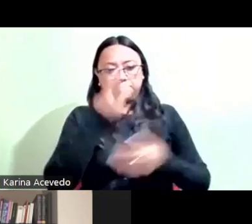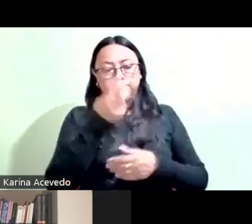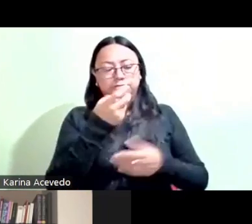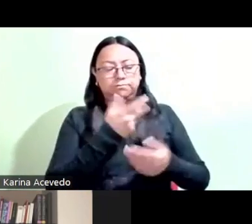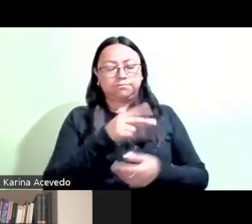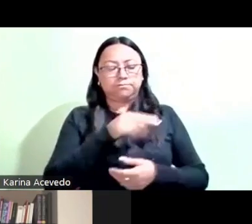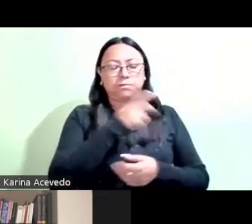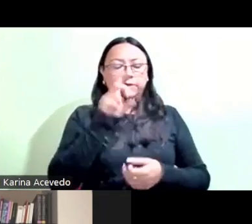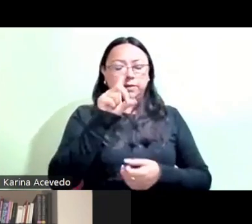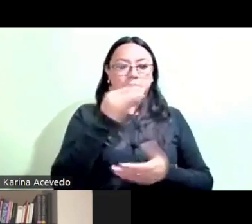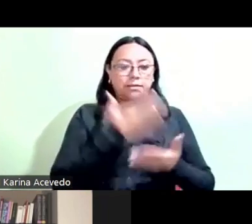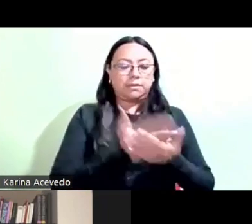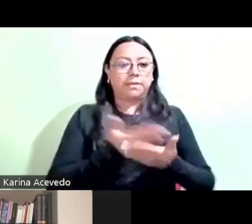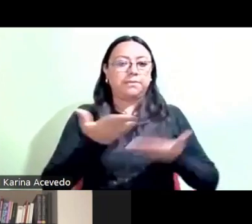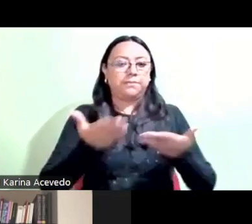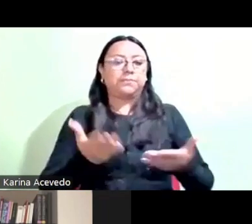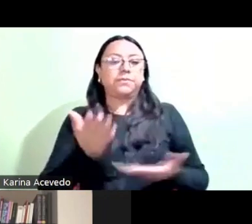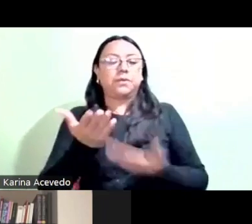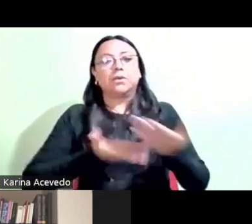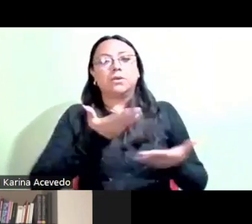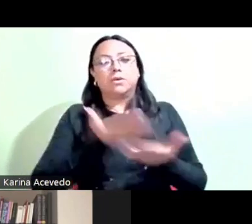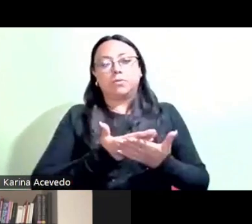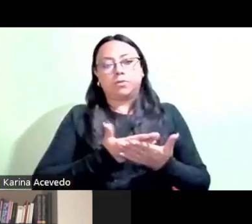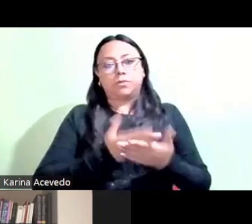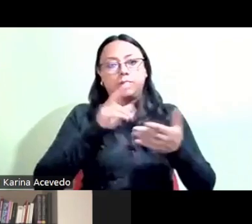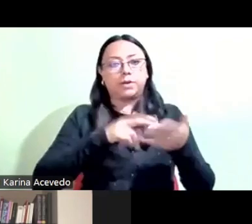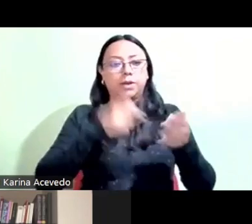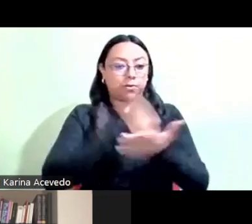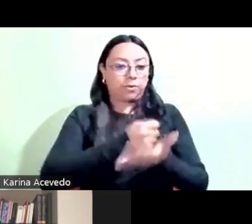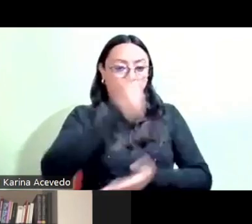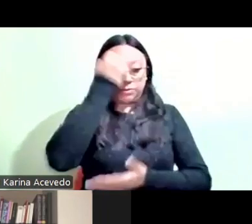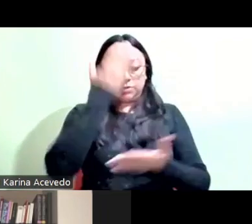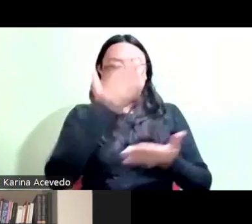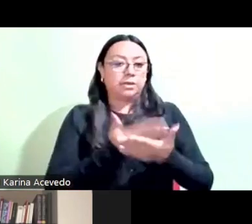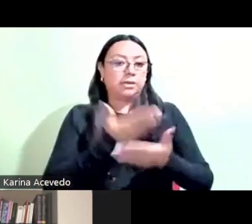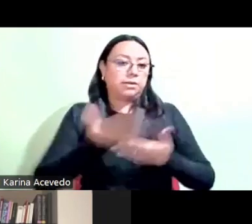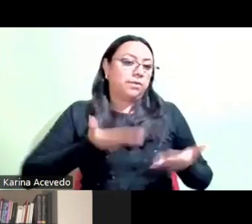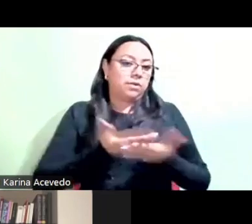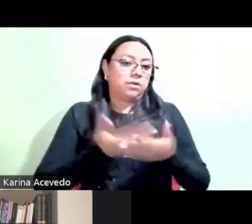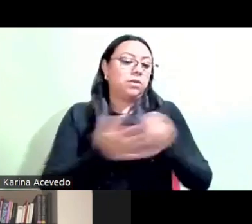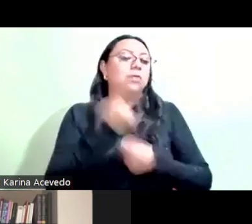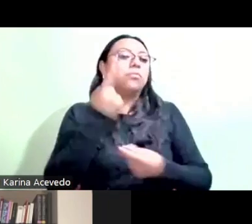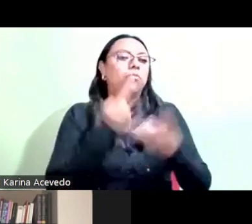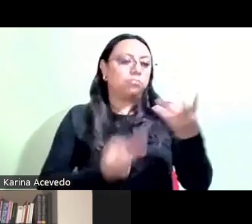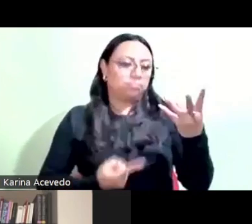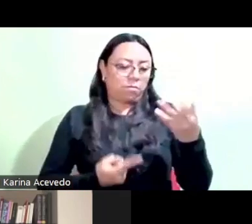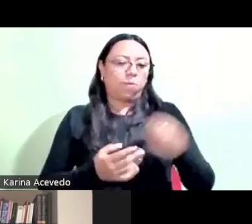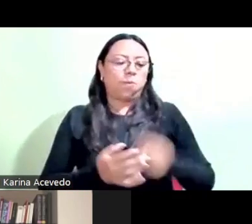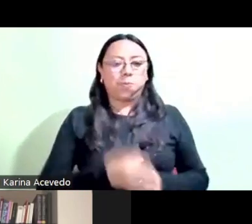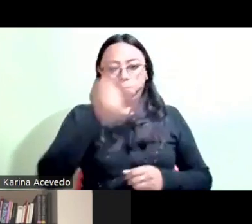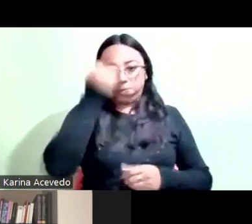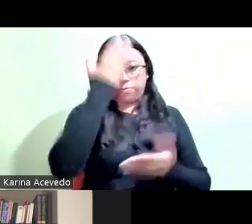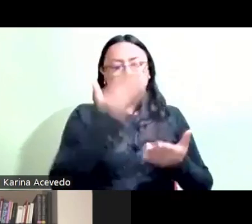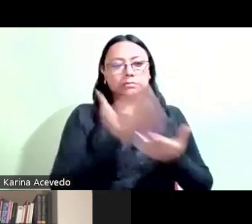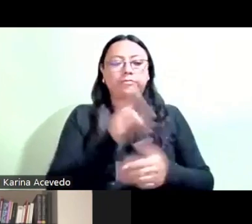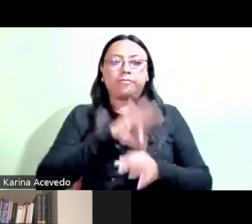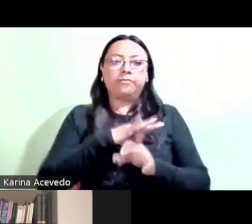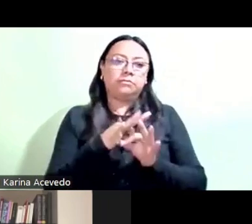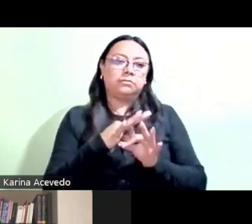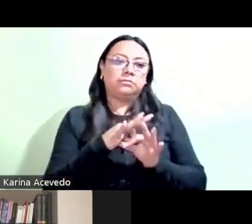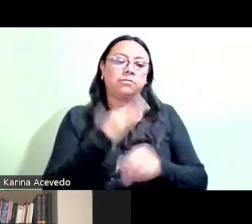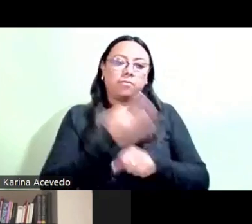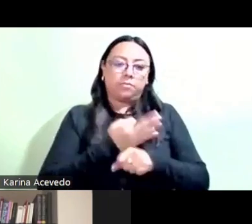a consideración propone la aprobación de la iniciativa planteada en atención a las siguientes consideraciones. La iniciativa da cumplimiento a los